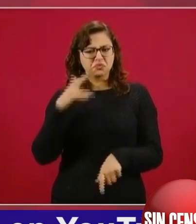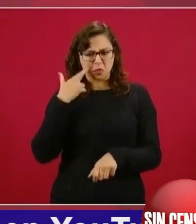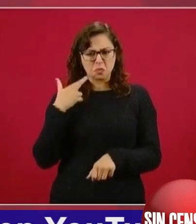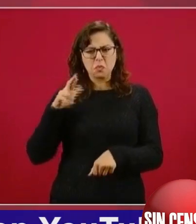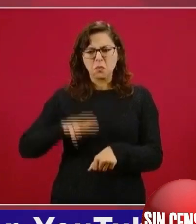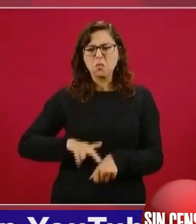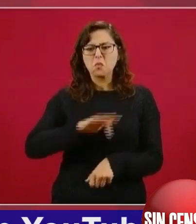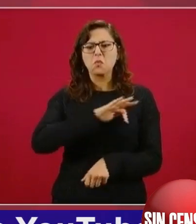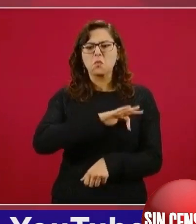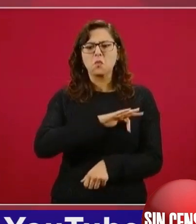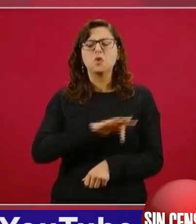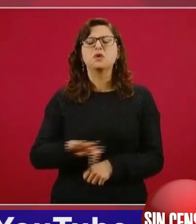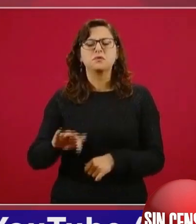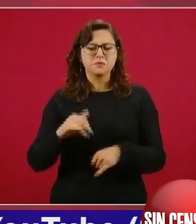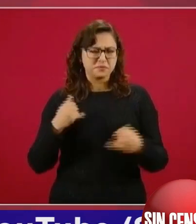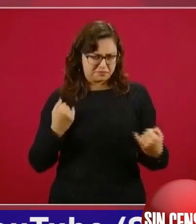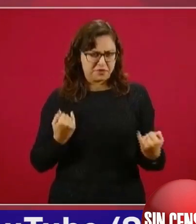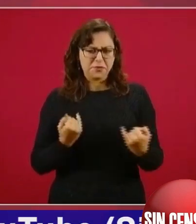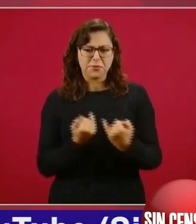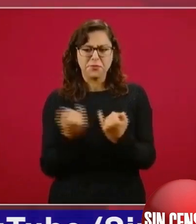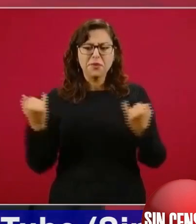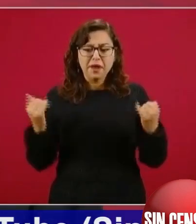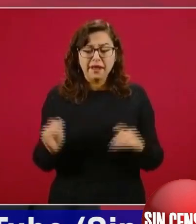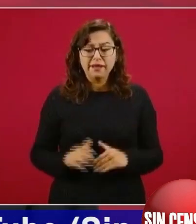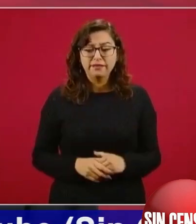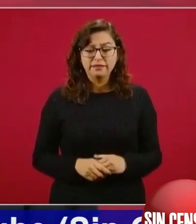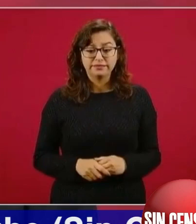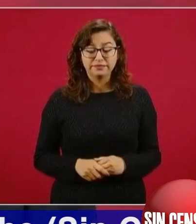no voy a robar?